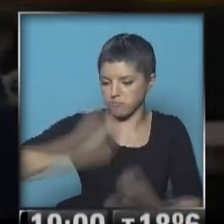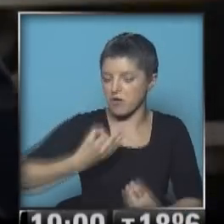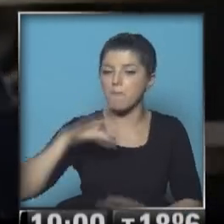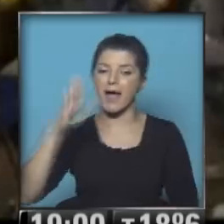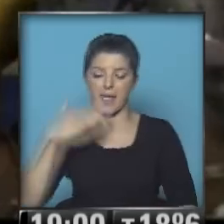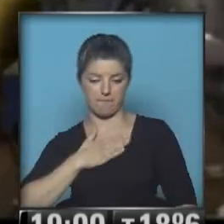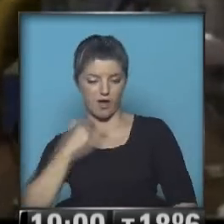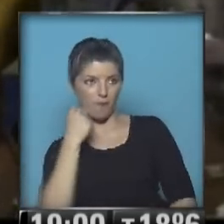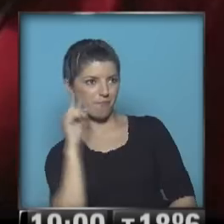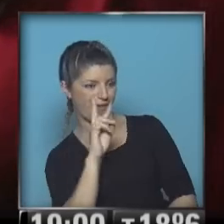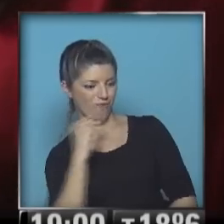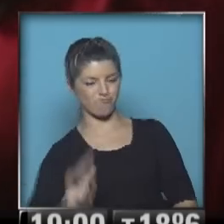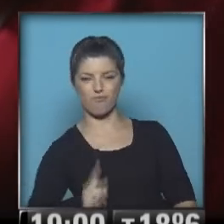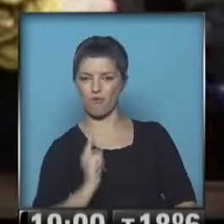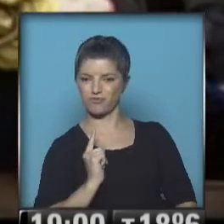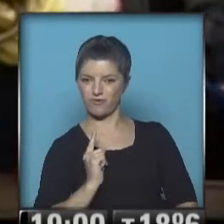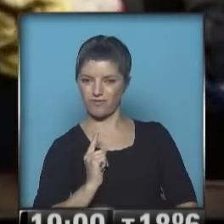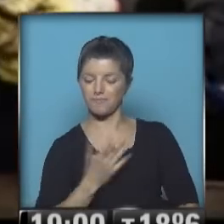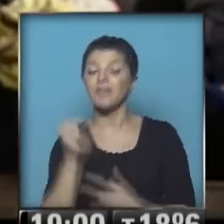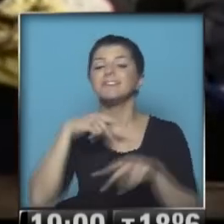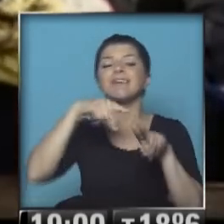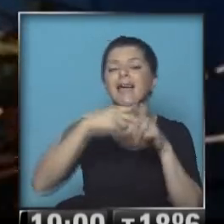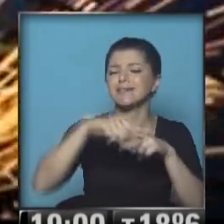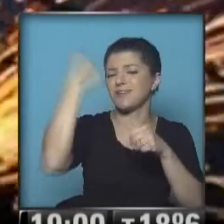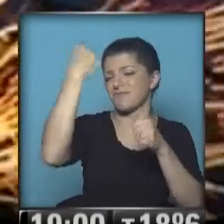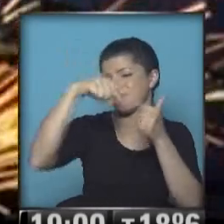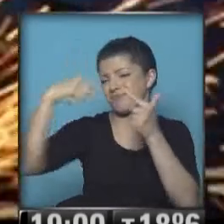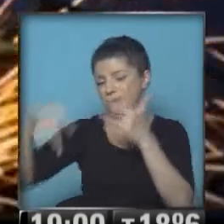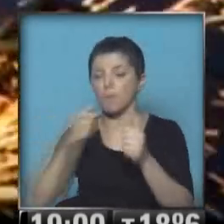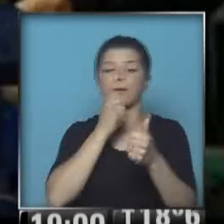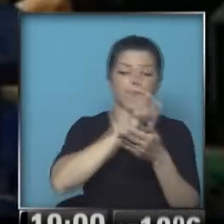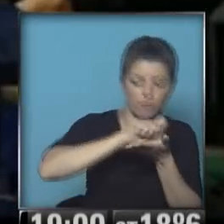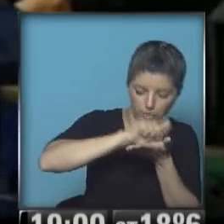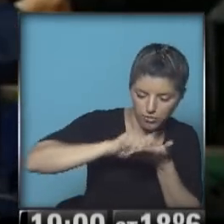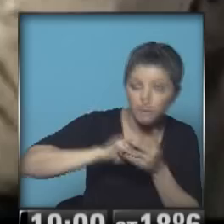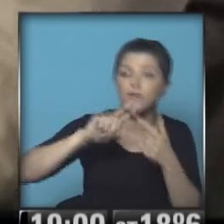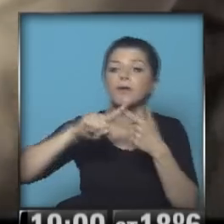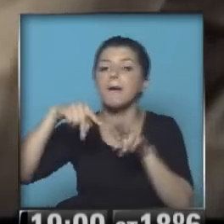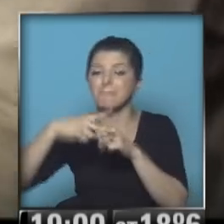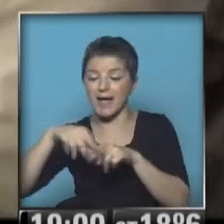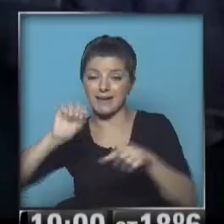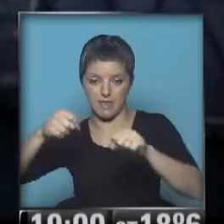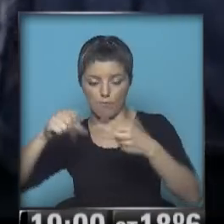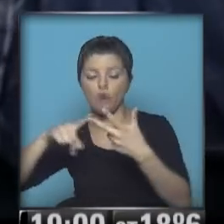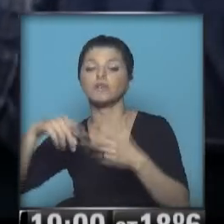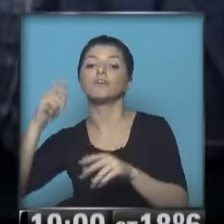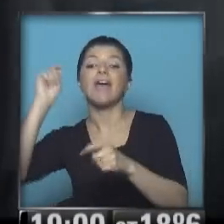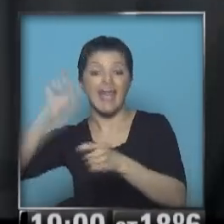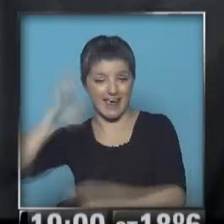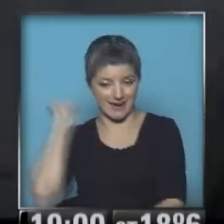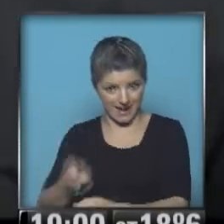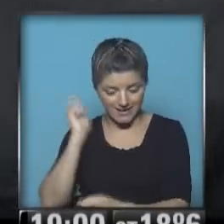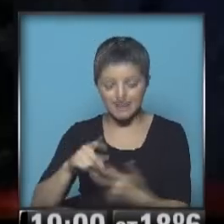orgullosa. Se dictan talleres de diversas especialidades: soldadura, mecánica de motos, herrería,